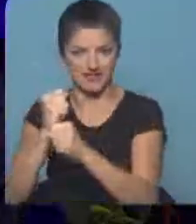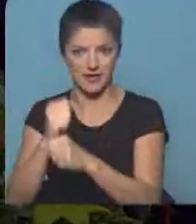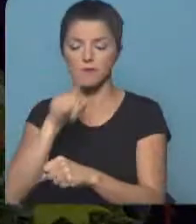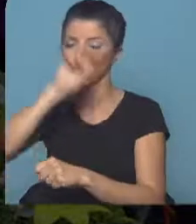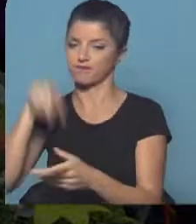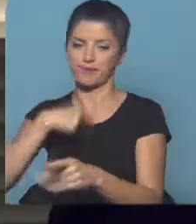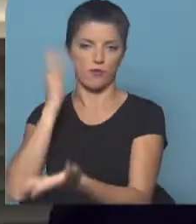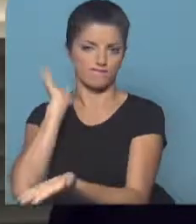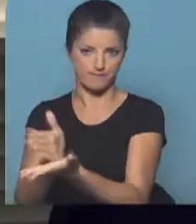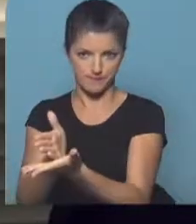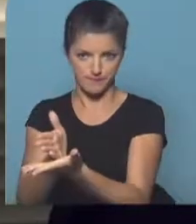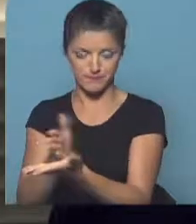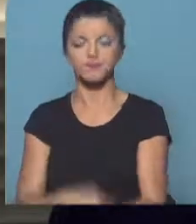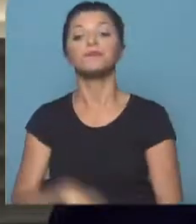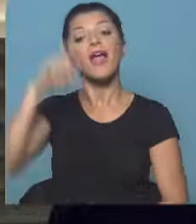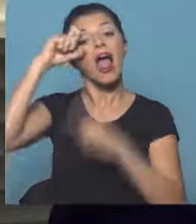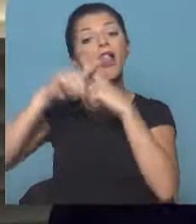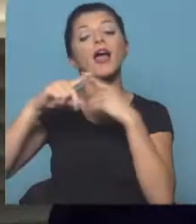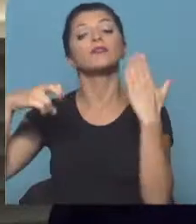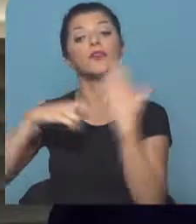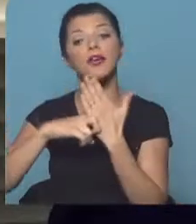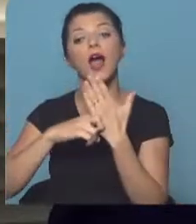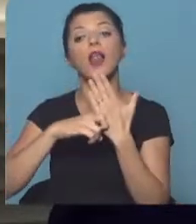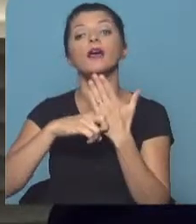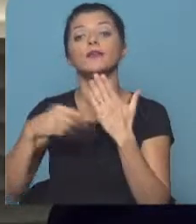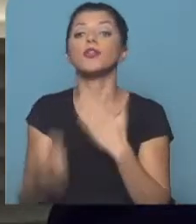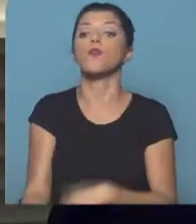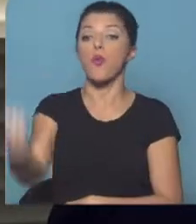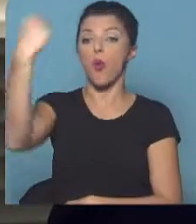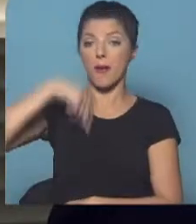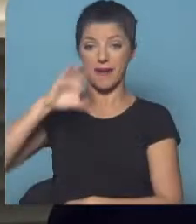La ex fiscal Ortega regresó a Colombia. Llegó